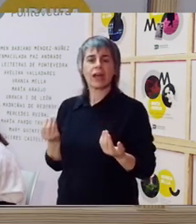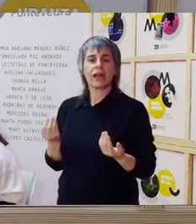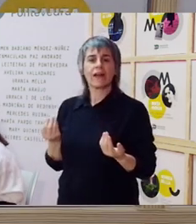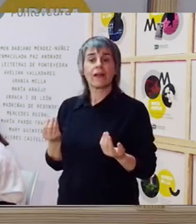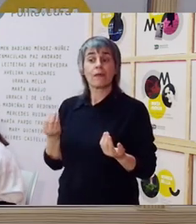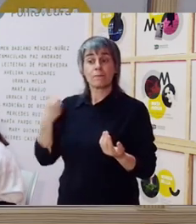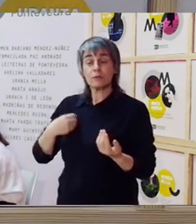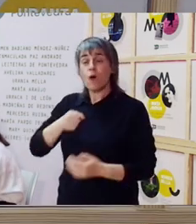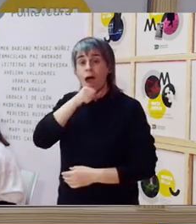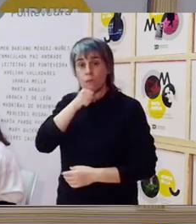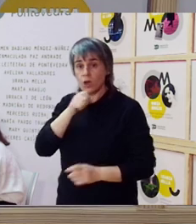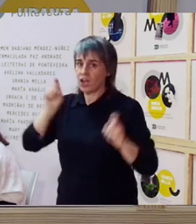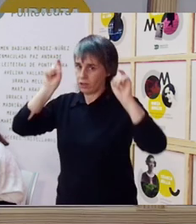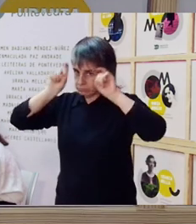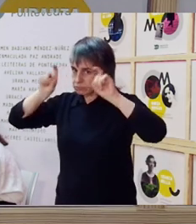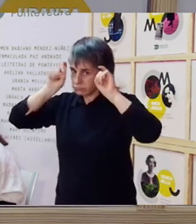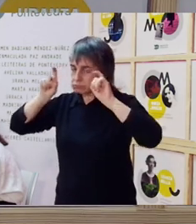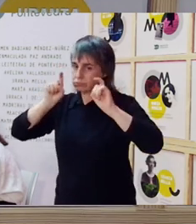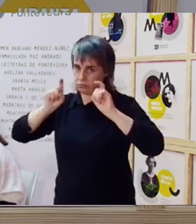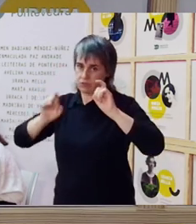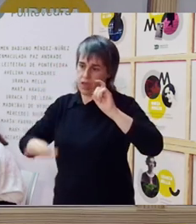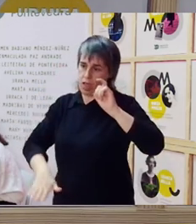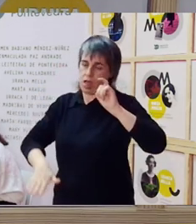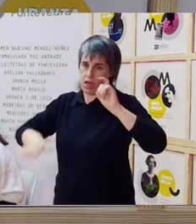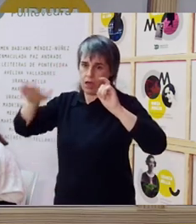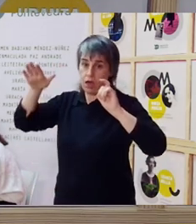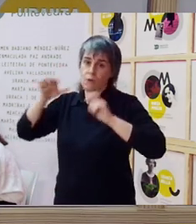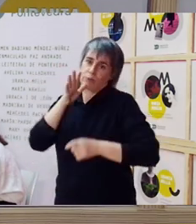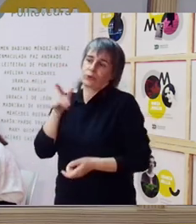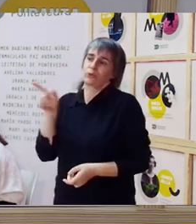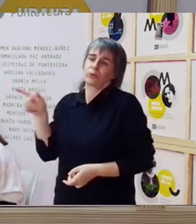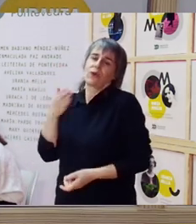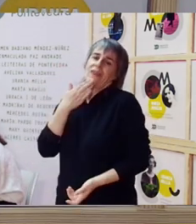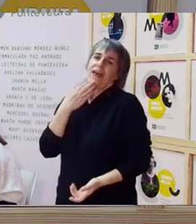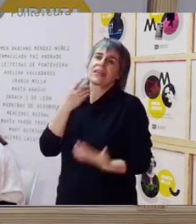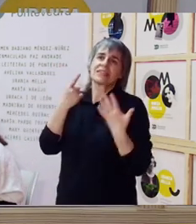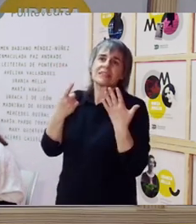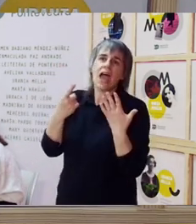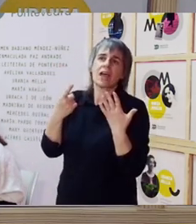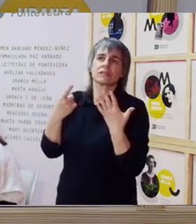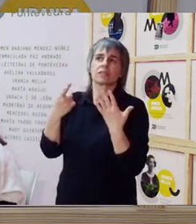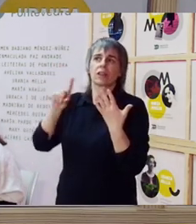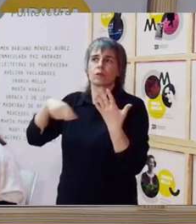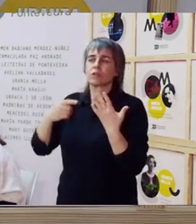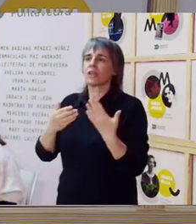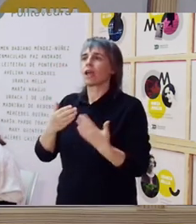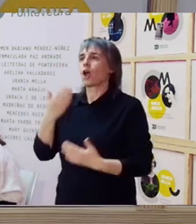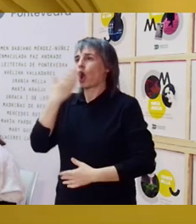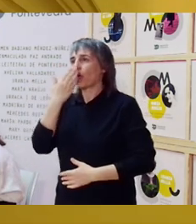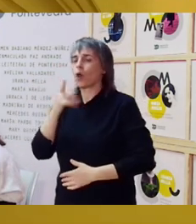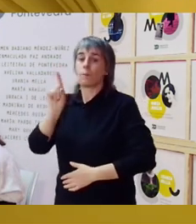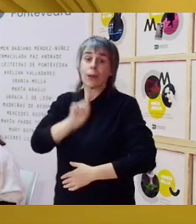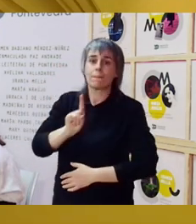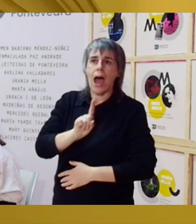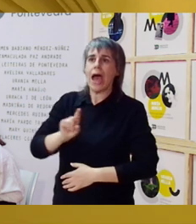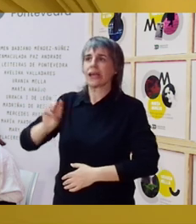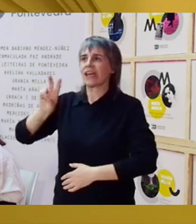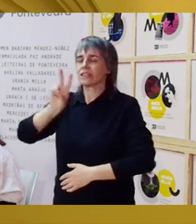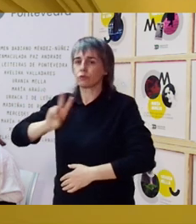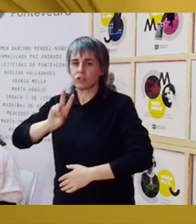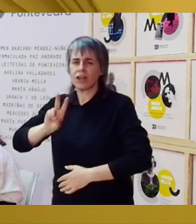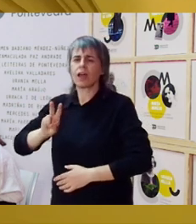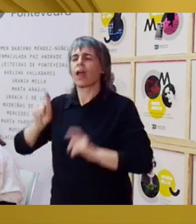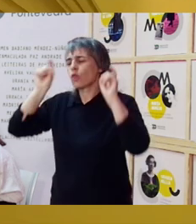ela quen te educou, non? Porque unha nena con 6 anos, aí está a túa primaria, a túa secundaria. Como te educou, Placeres? Pois verás,